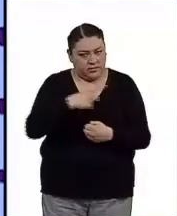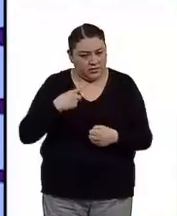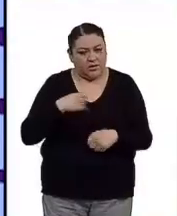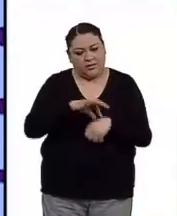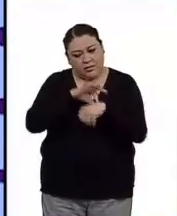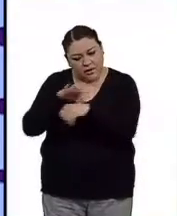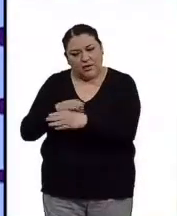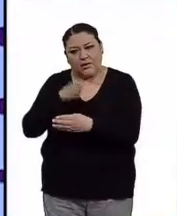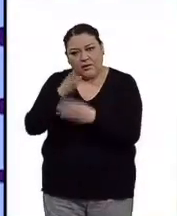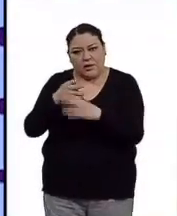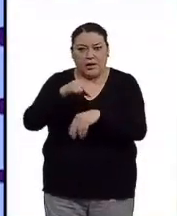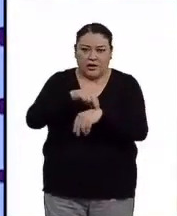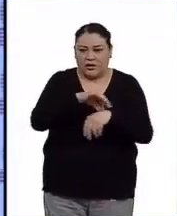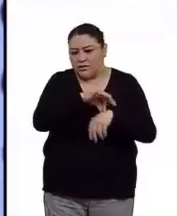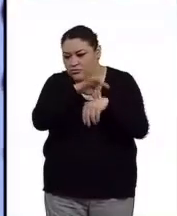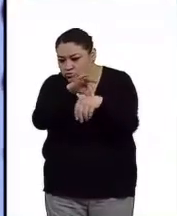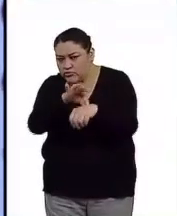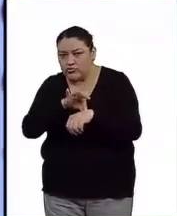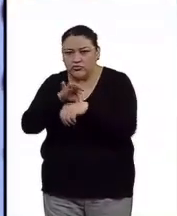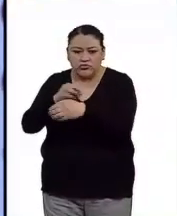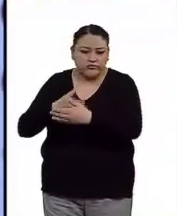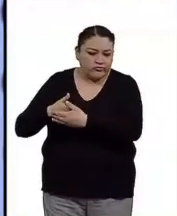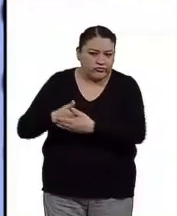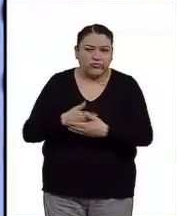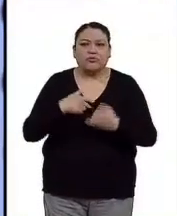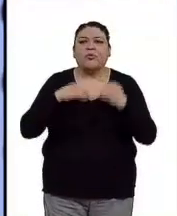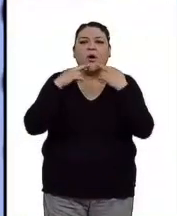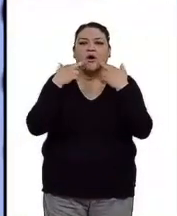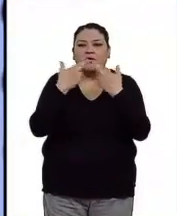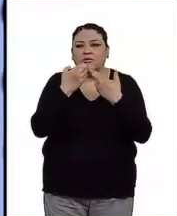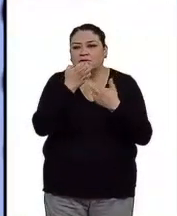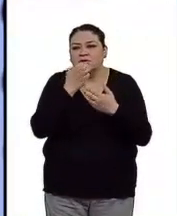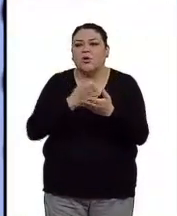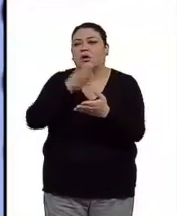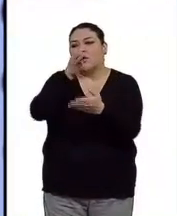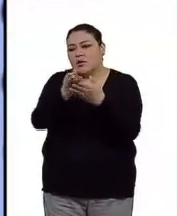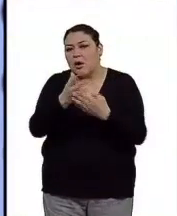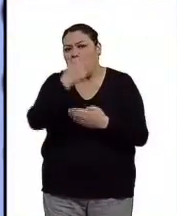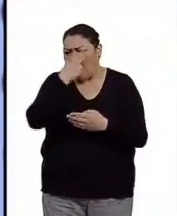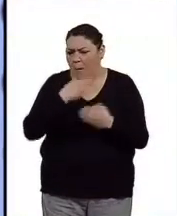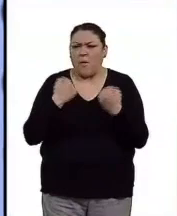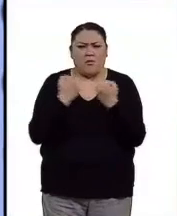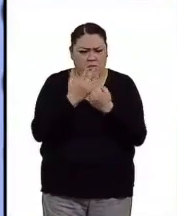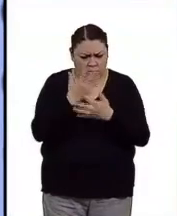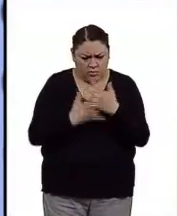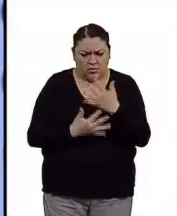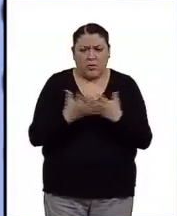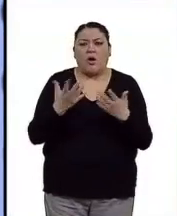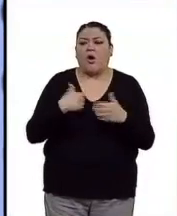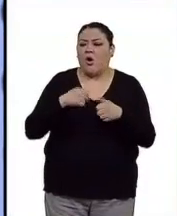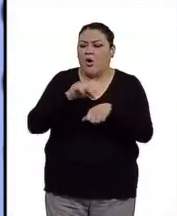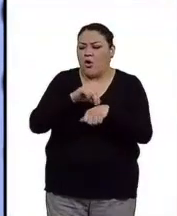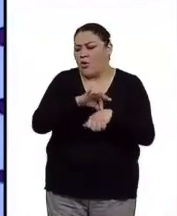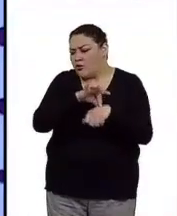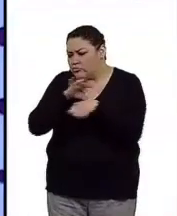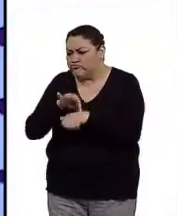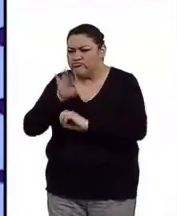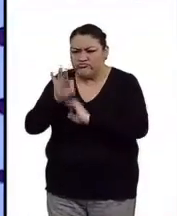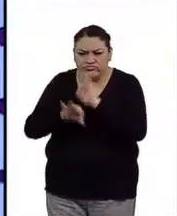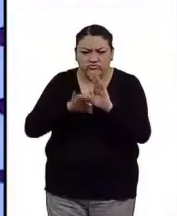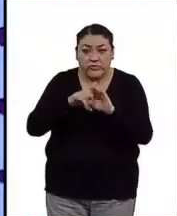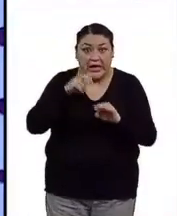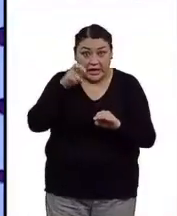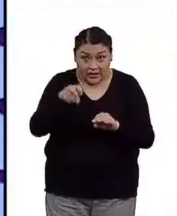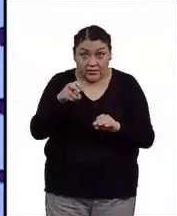a acudir a la reunión de la escuela de su hijo, de su hija, a llevarles atención médica, pues no